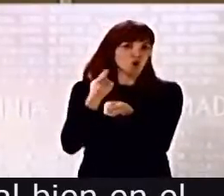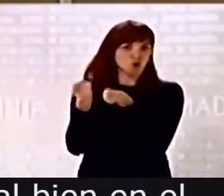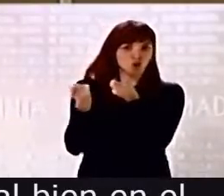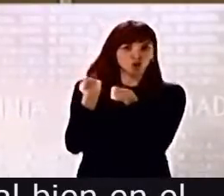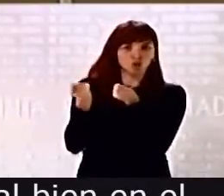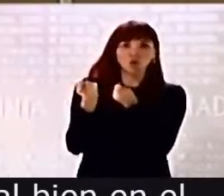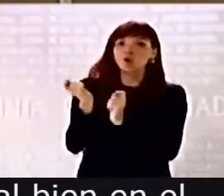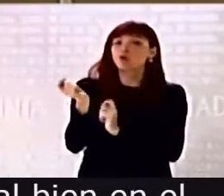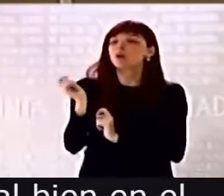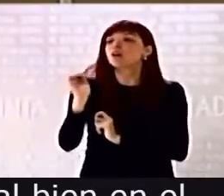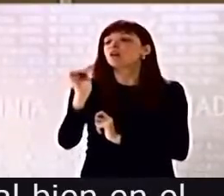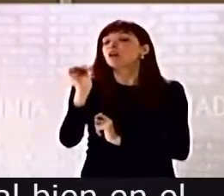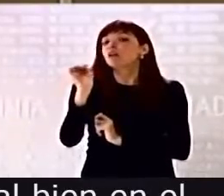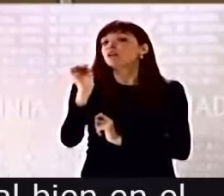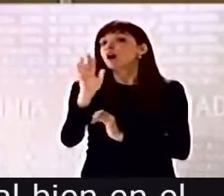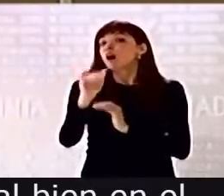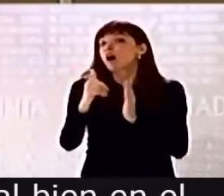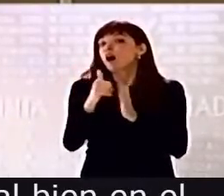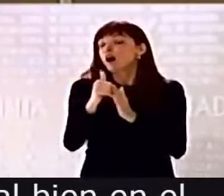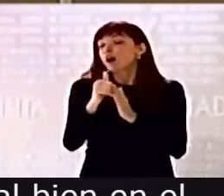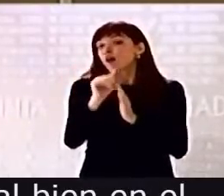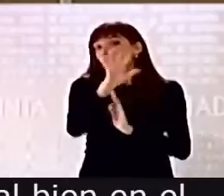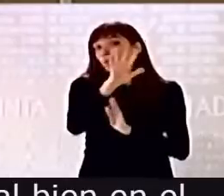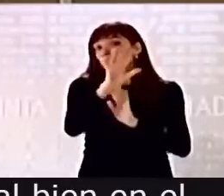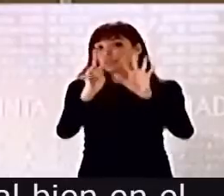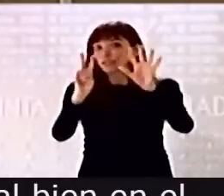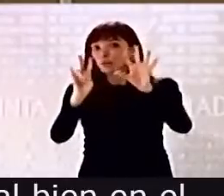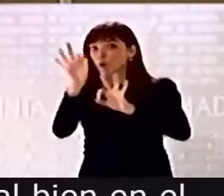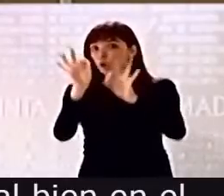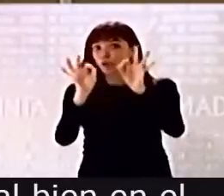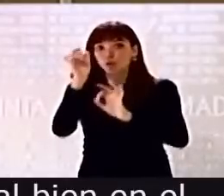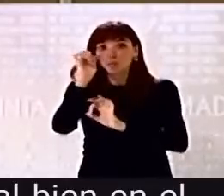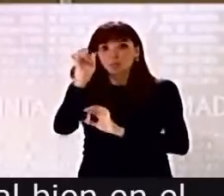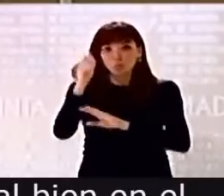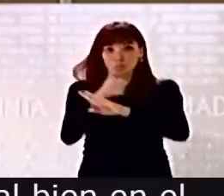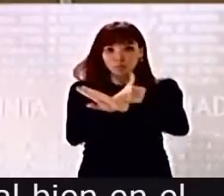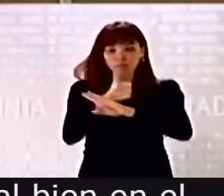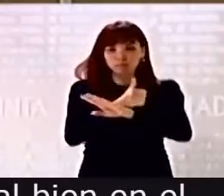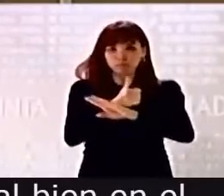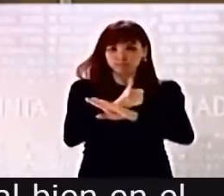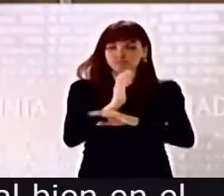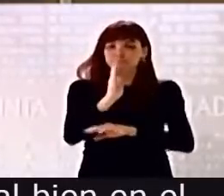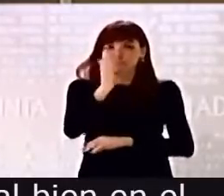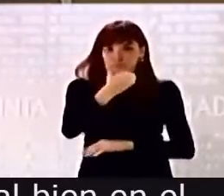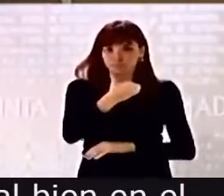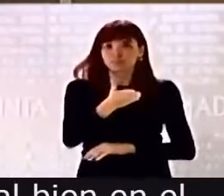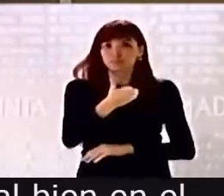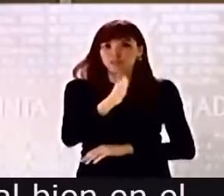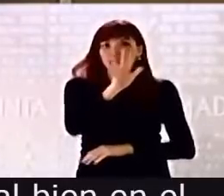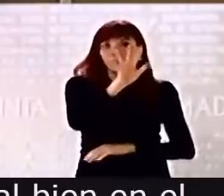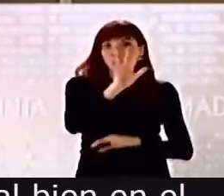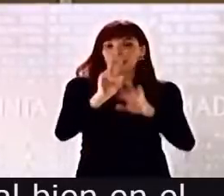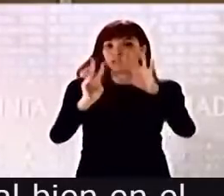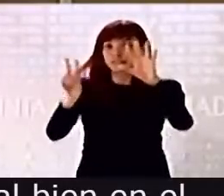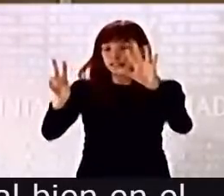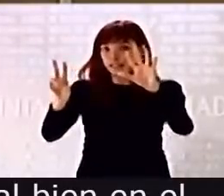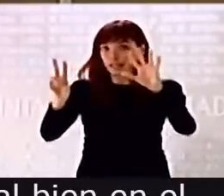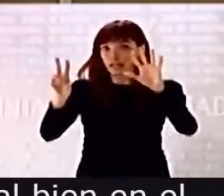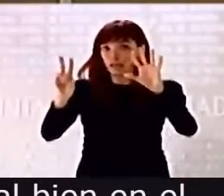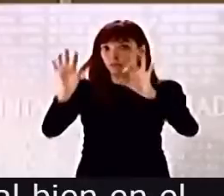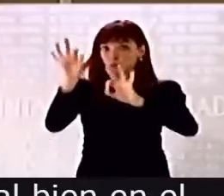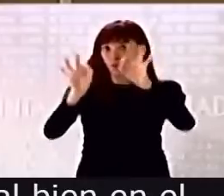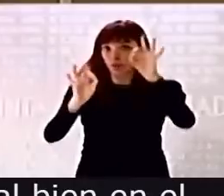hasta en el 57% de la población. El 57% de los extremeños y de las